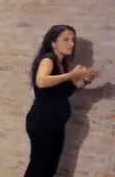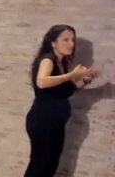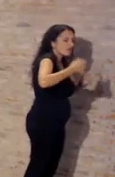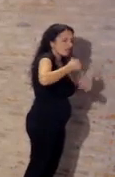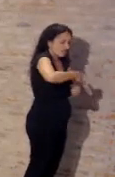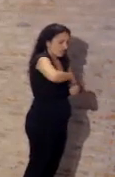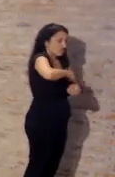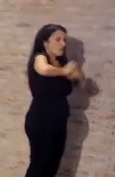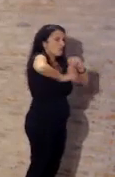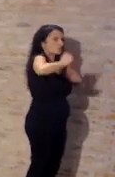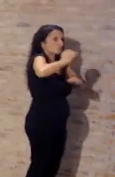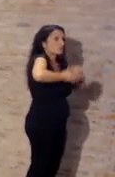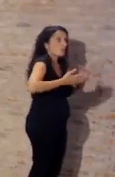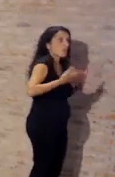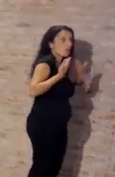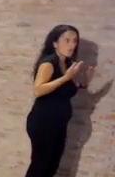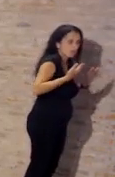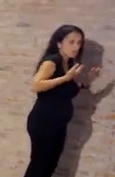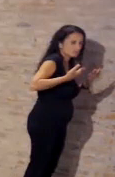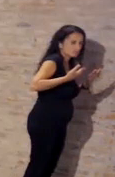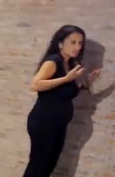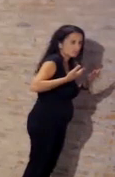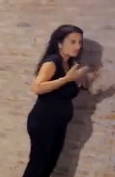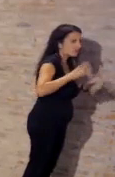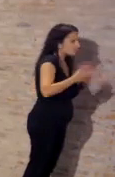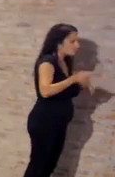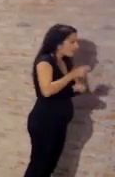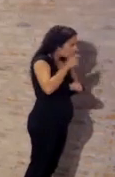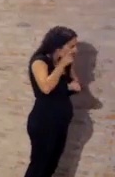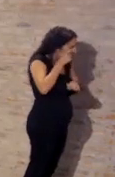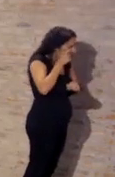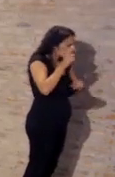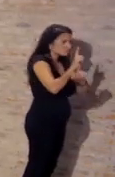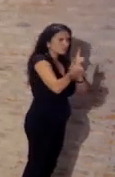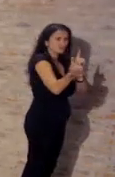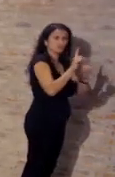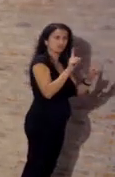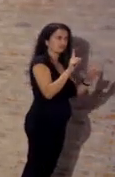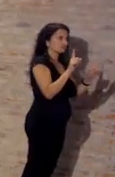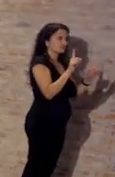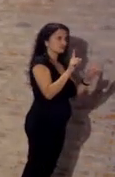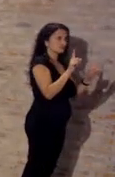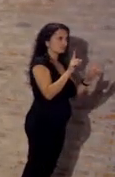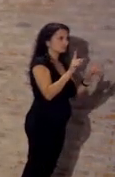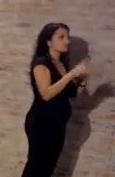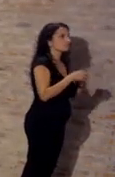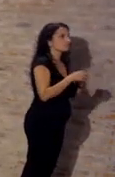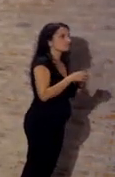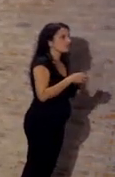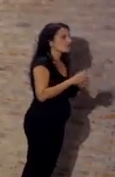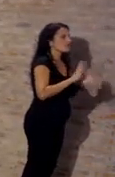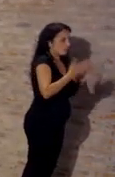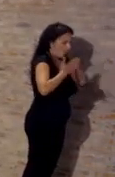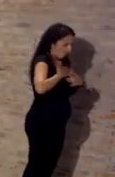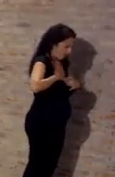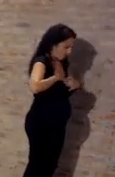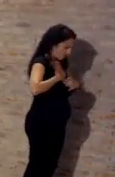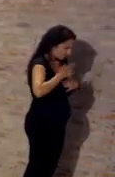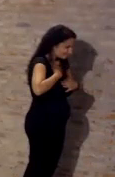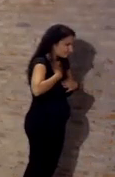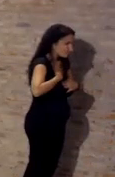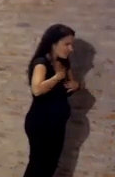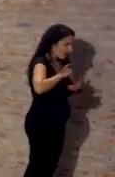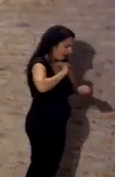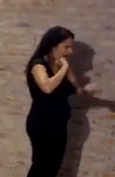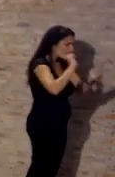identidades ya no eh desde la vergüenza ya no desde el así como somos no debemos ser sino que así